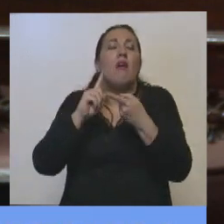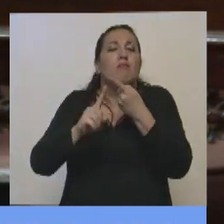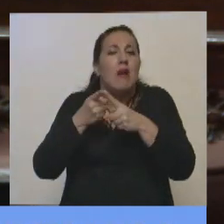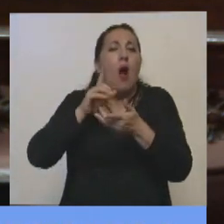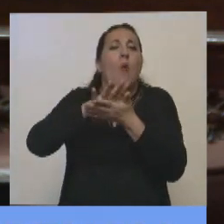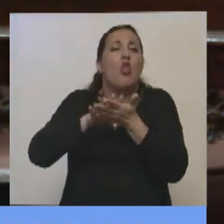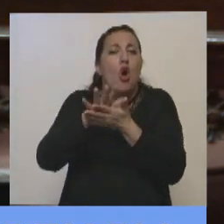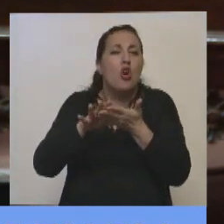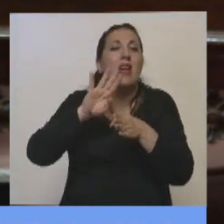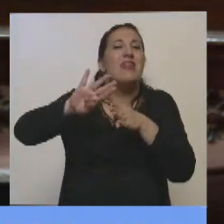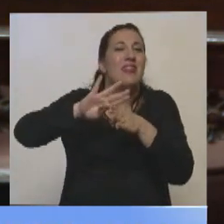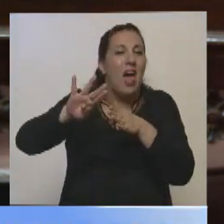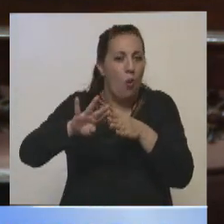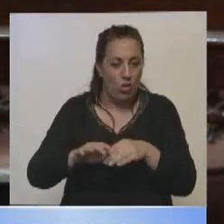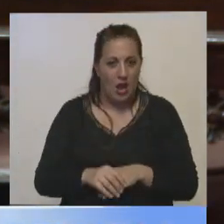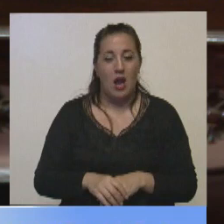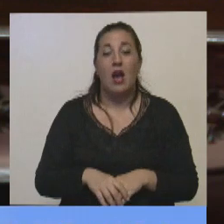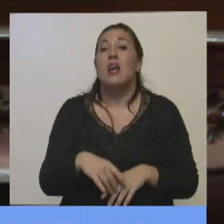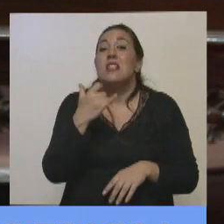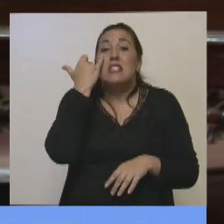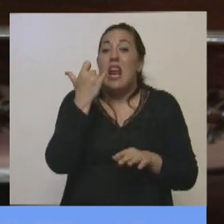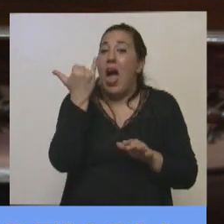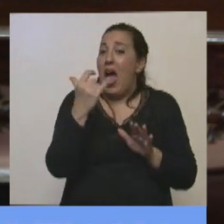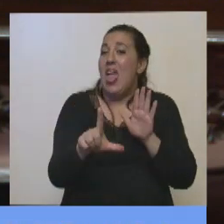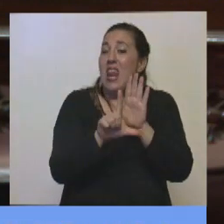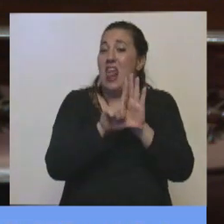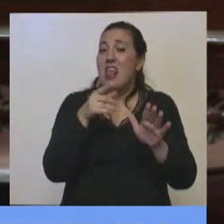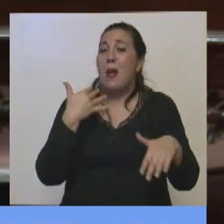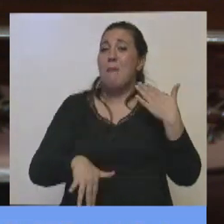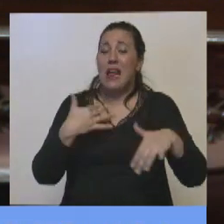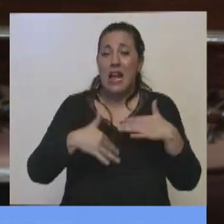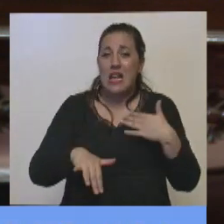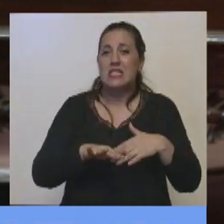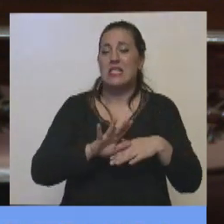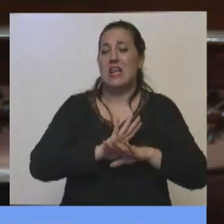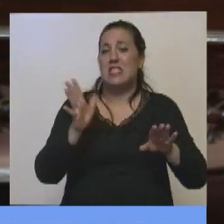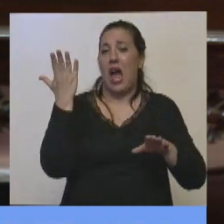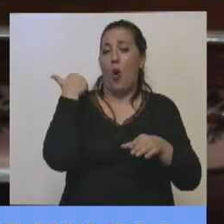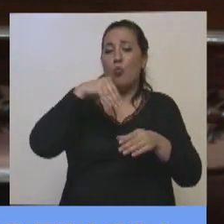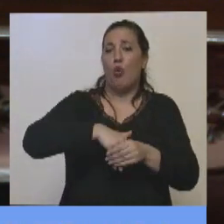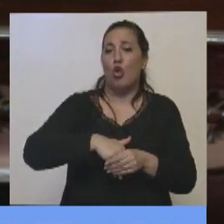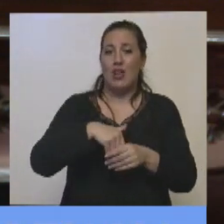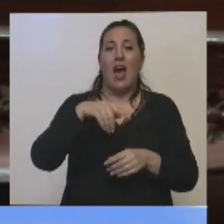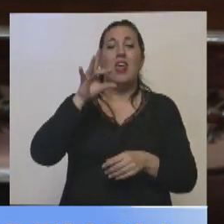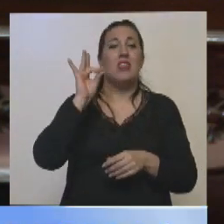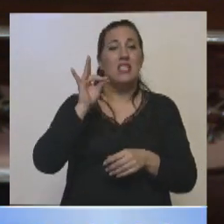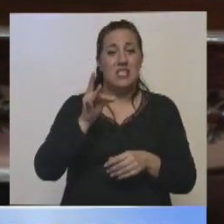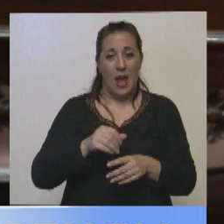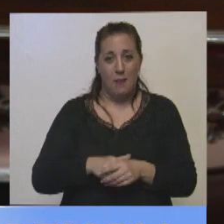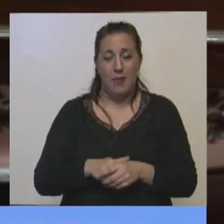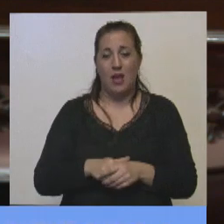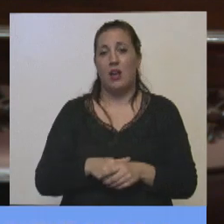extranjera ya con la ley de emergencia solidaria aquella que votamos en diciembre y atentos a la